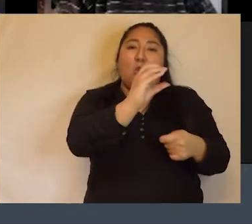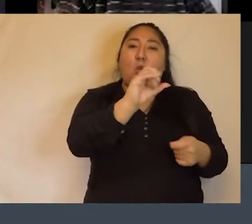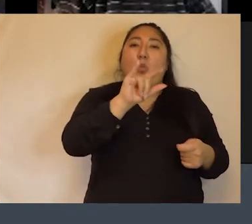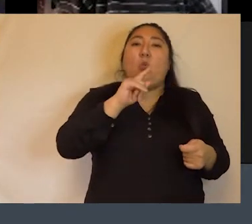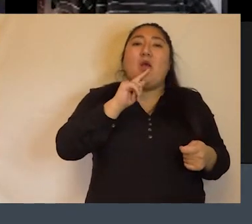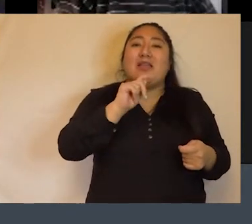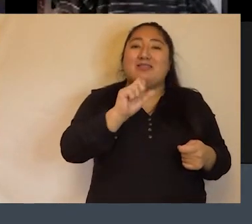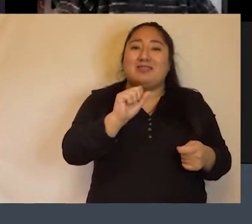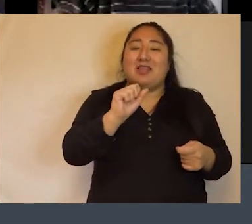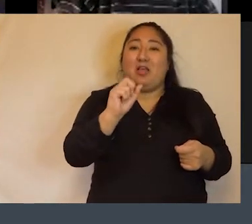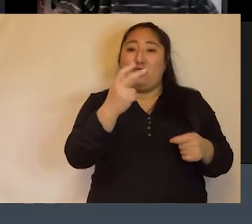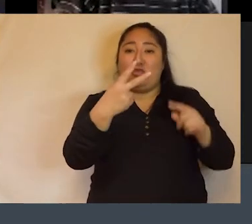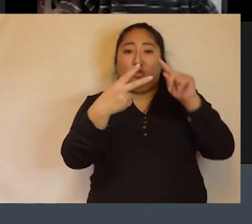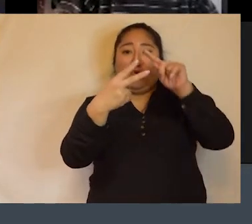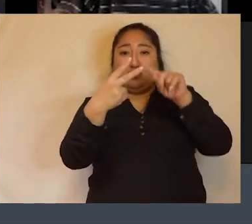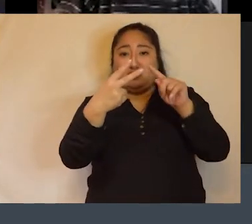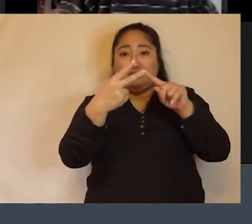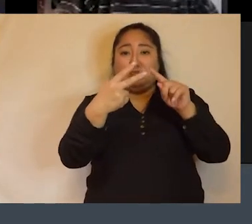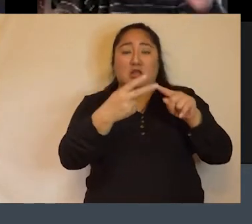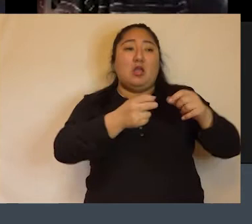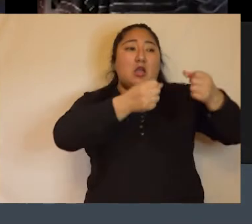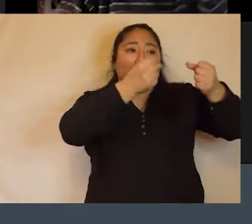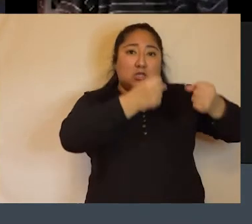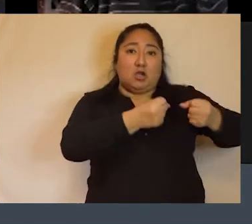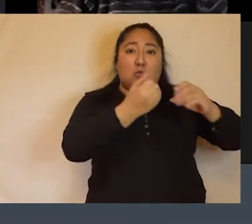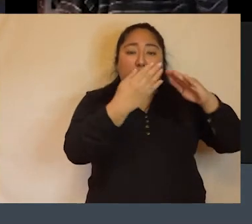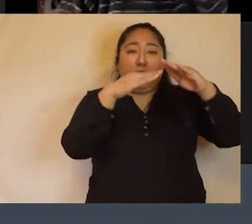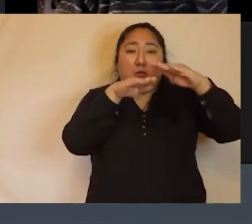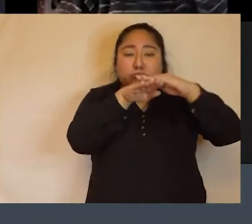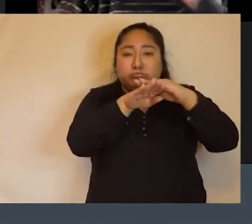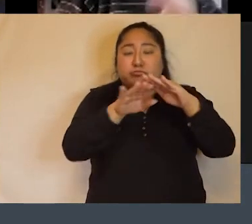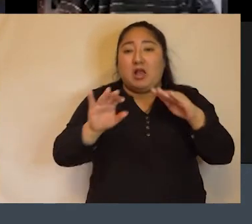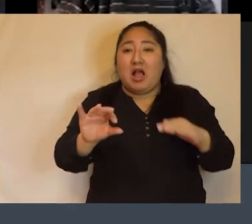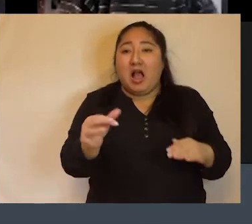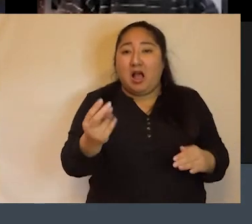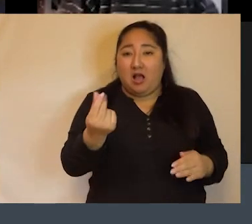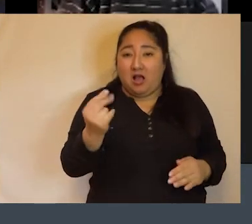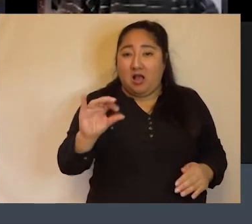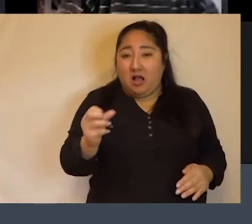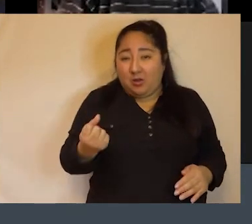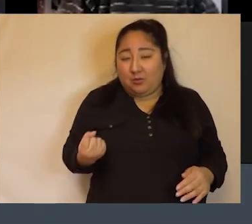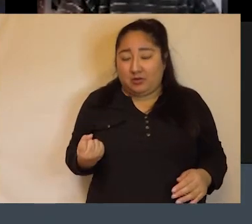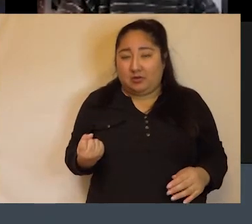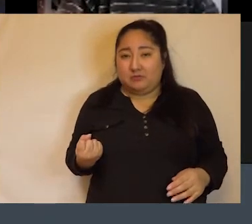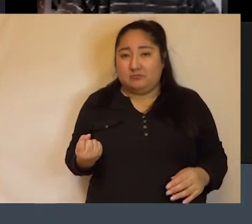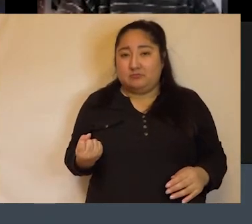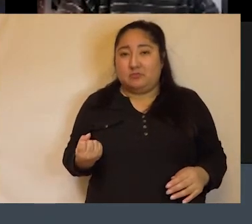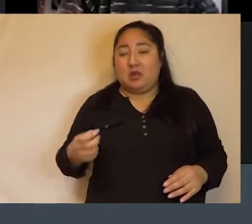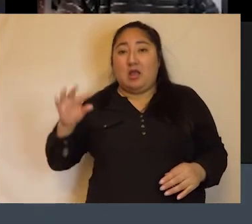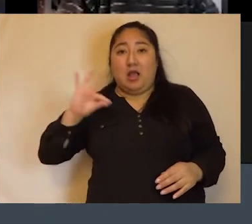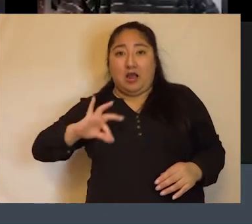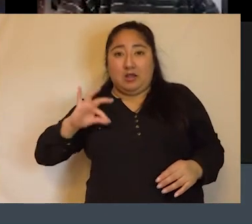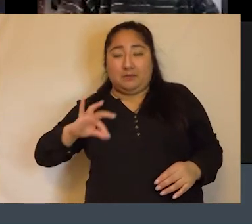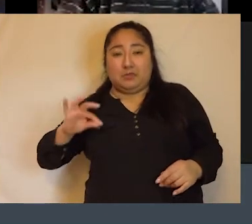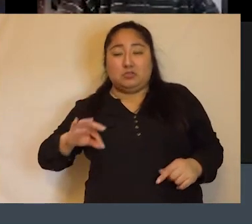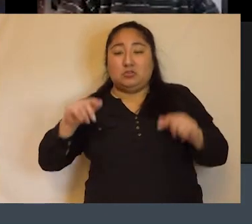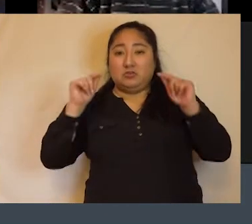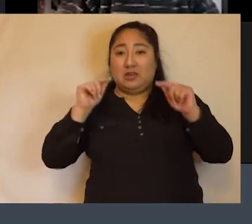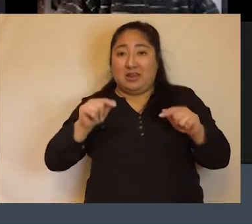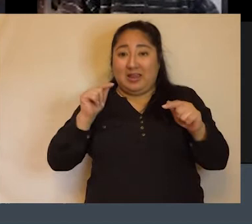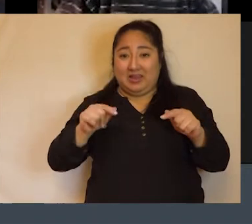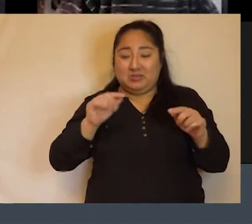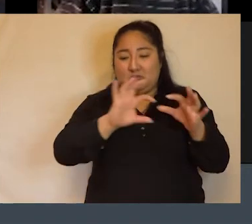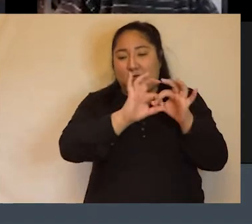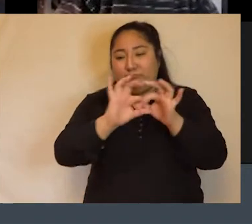lo pongan en una cuenta 2, de manera de que eventualmente lo puedan llevar de vuelta a la pensión. eso